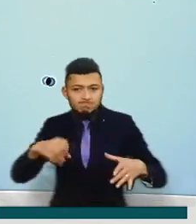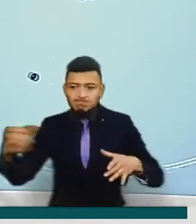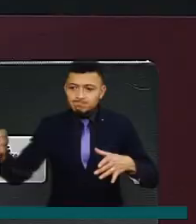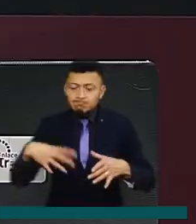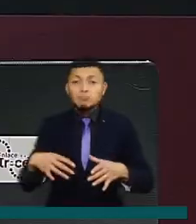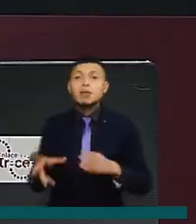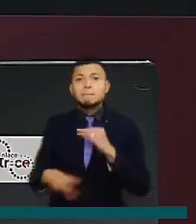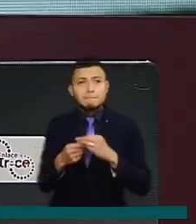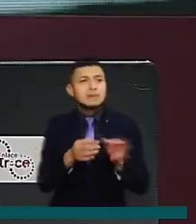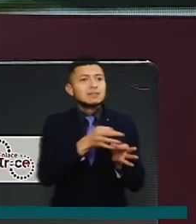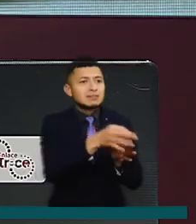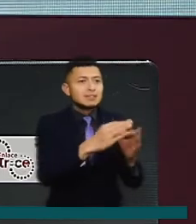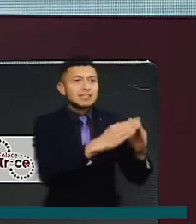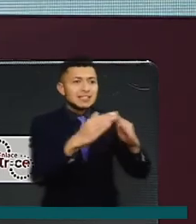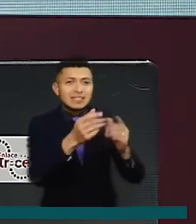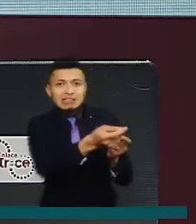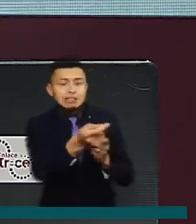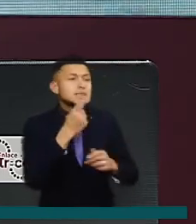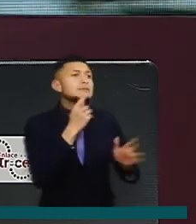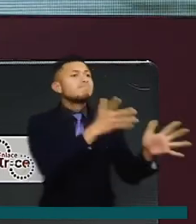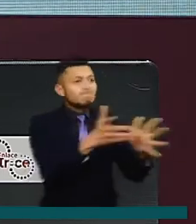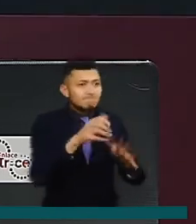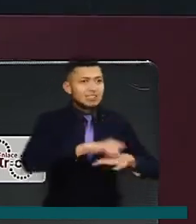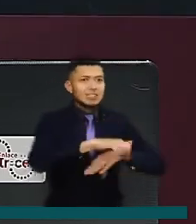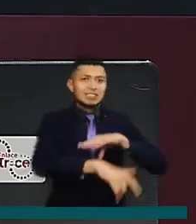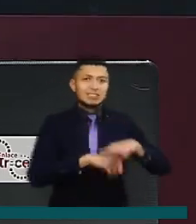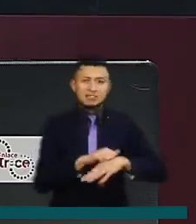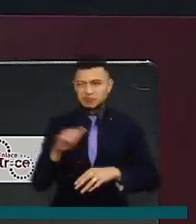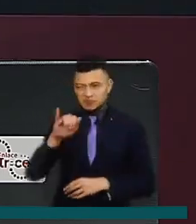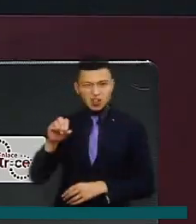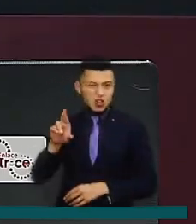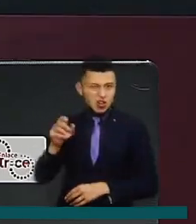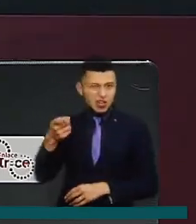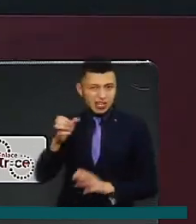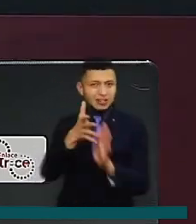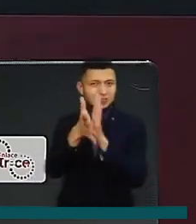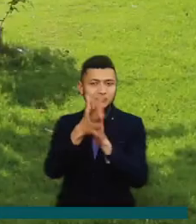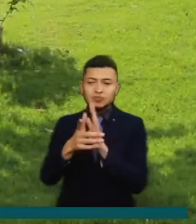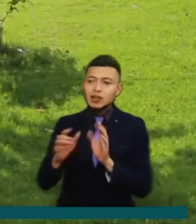reciclar. Jorge Torres los estuvo acompañando en una de sus jornadas de limpieza.